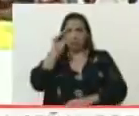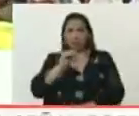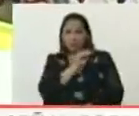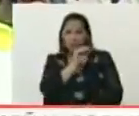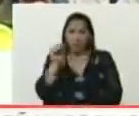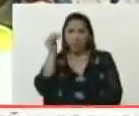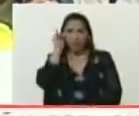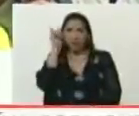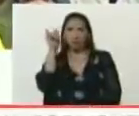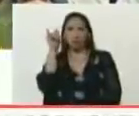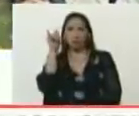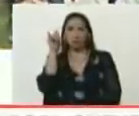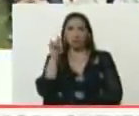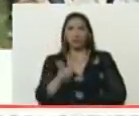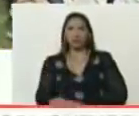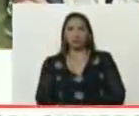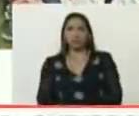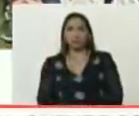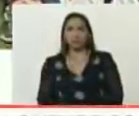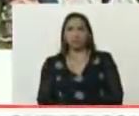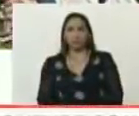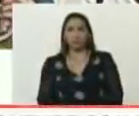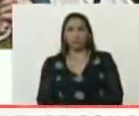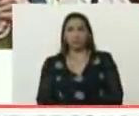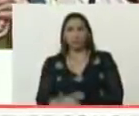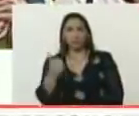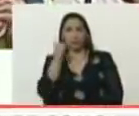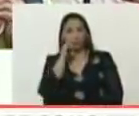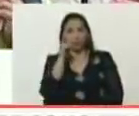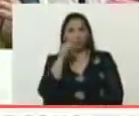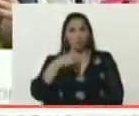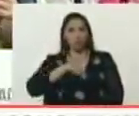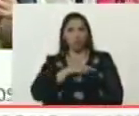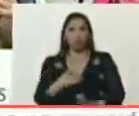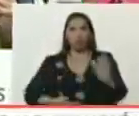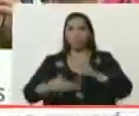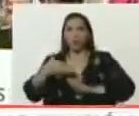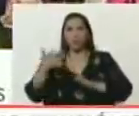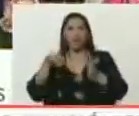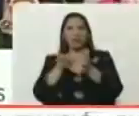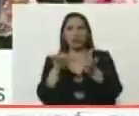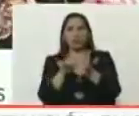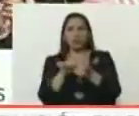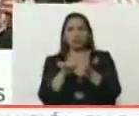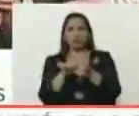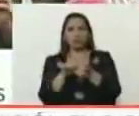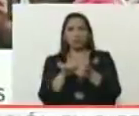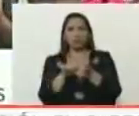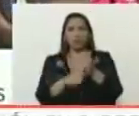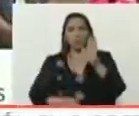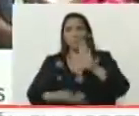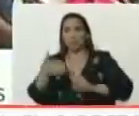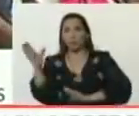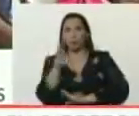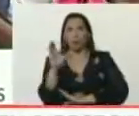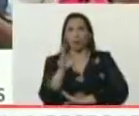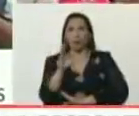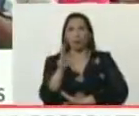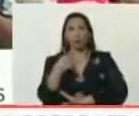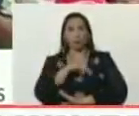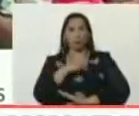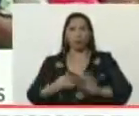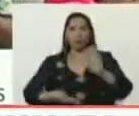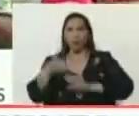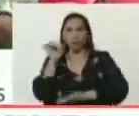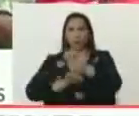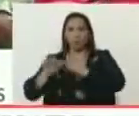Yaracuy, a que el sábado nos vamos para dónde. Nos vamos para Caracas, nos vamos a